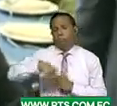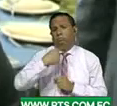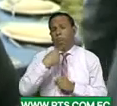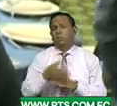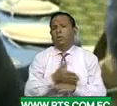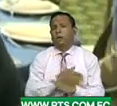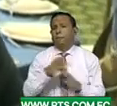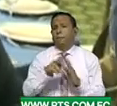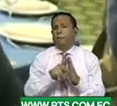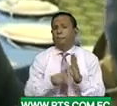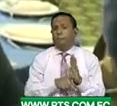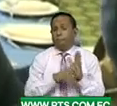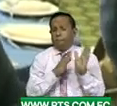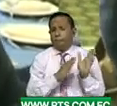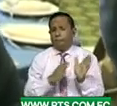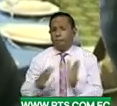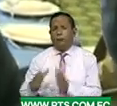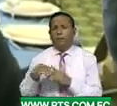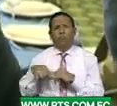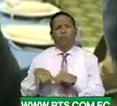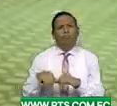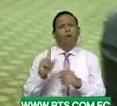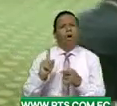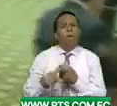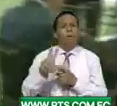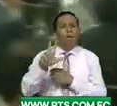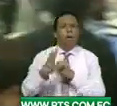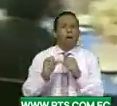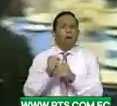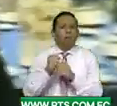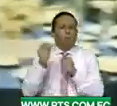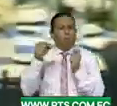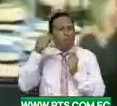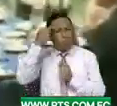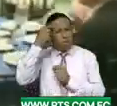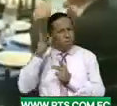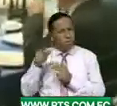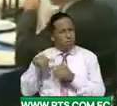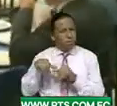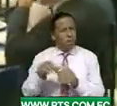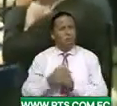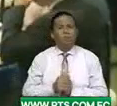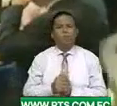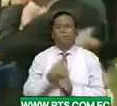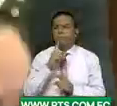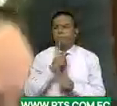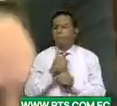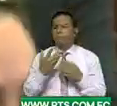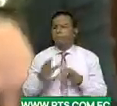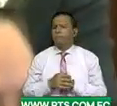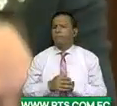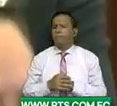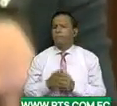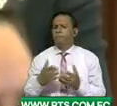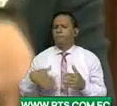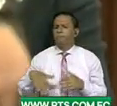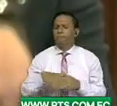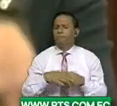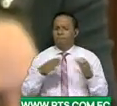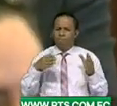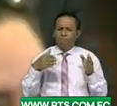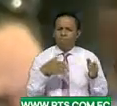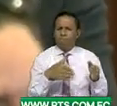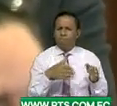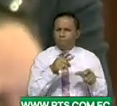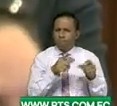vigencia durante los 3 años que restan de gobierno. Estos enfatizan el trabajo en concientización ciudadana, lucha focalizada, prevención en conflictos